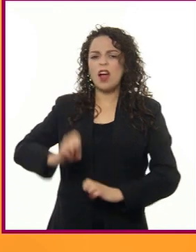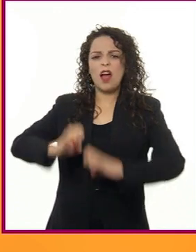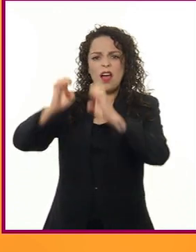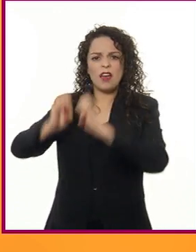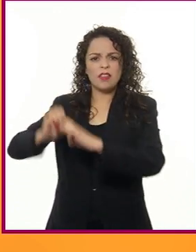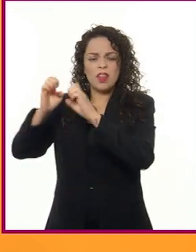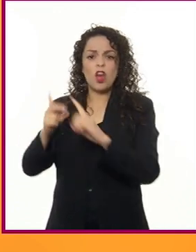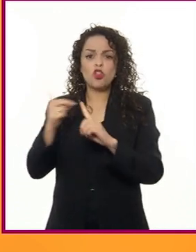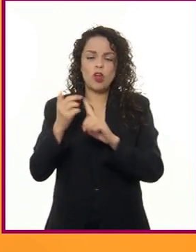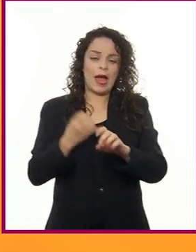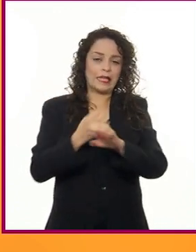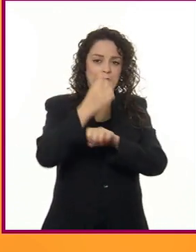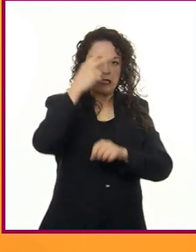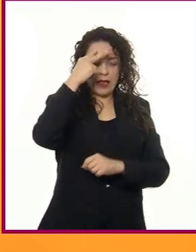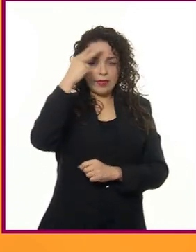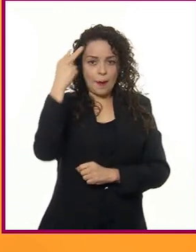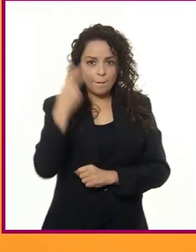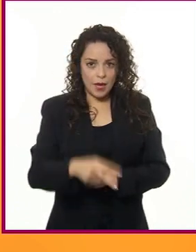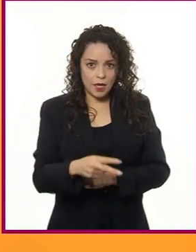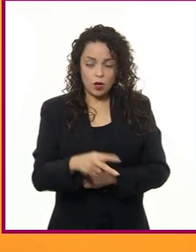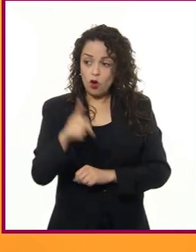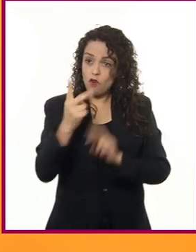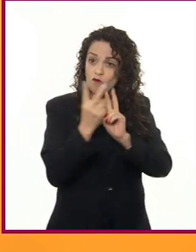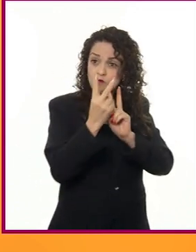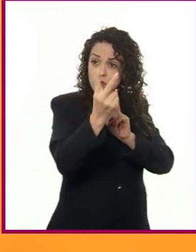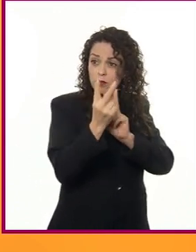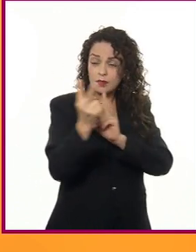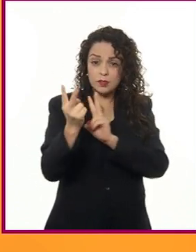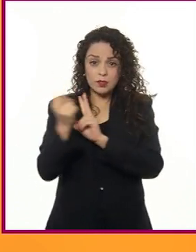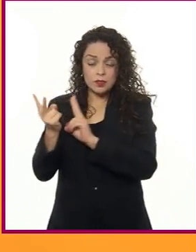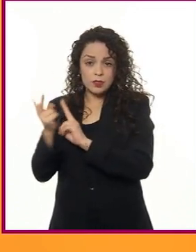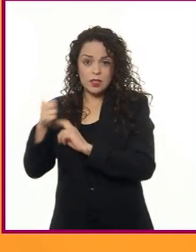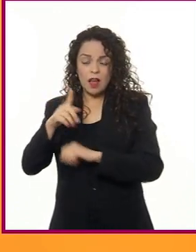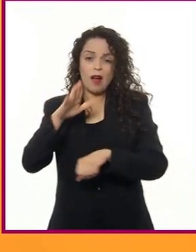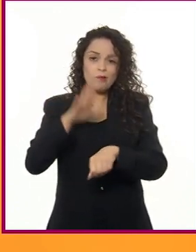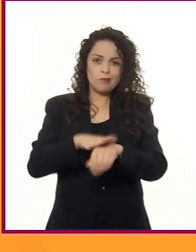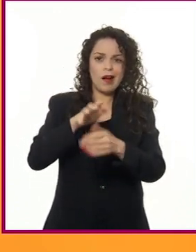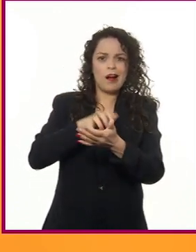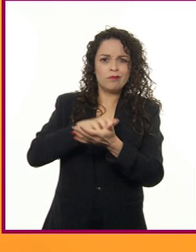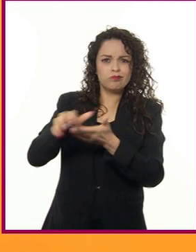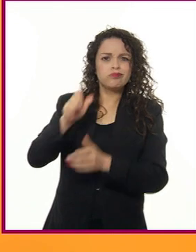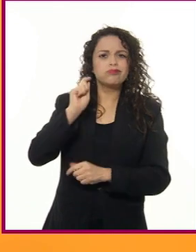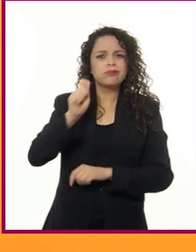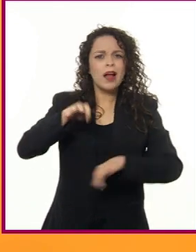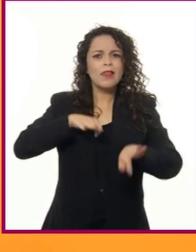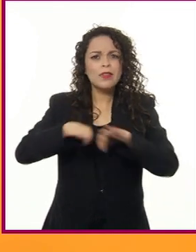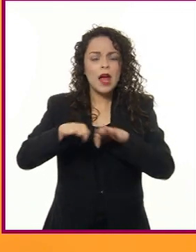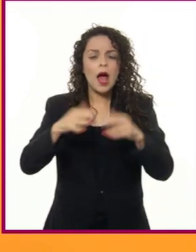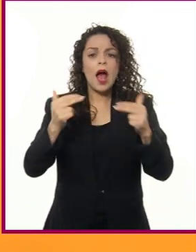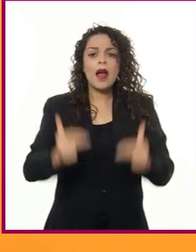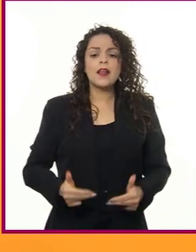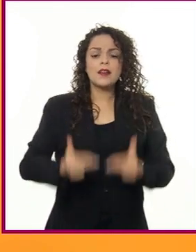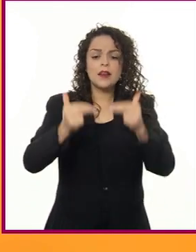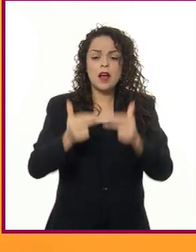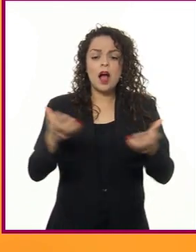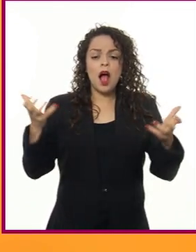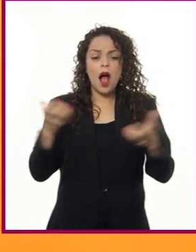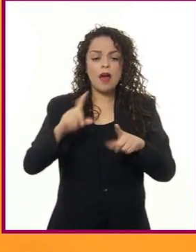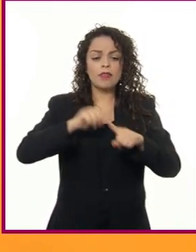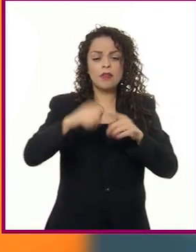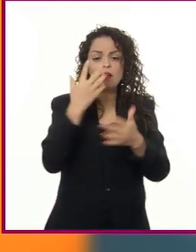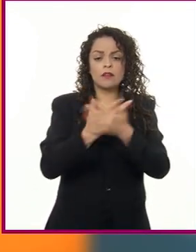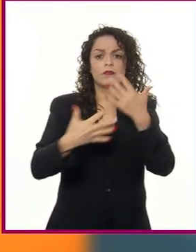de México y la mayoría de sus vecinas y vecinos se dedican al comercio y a la elaboración de